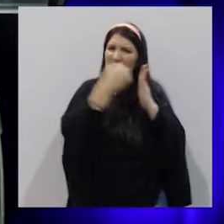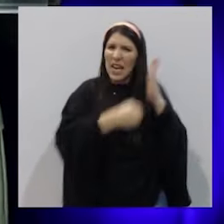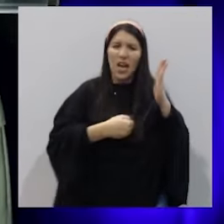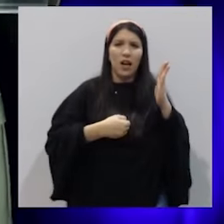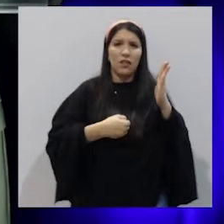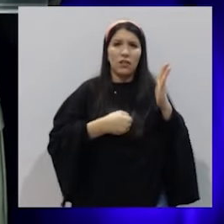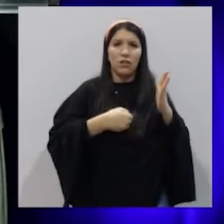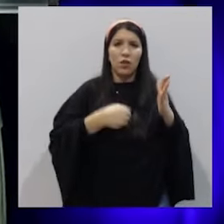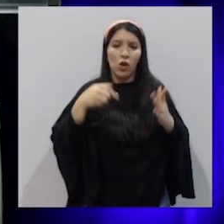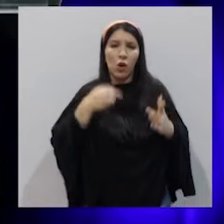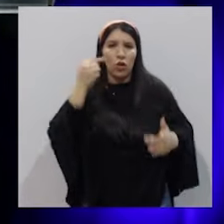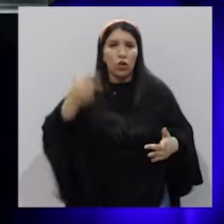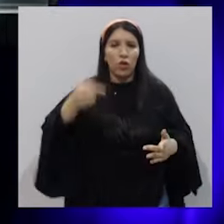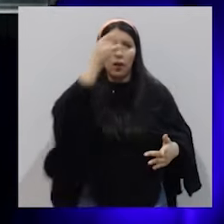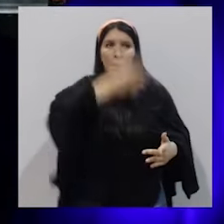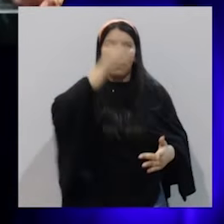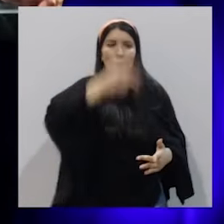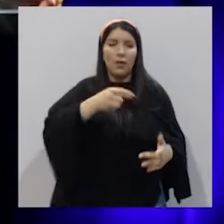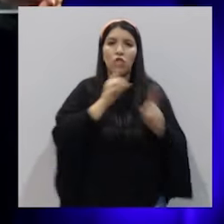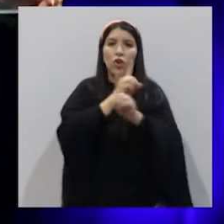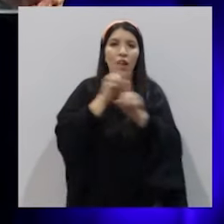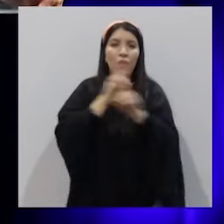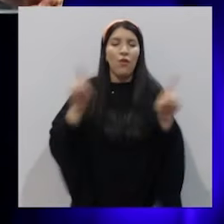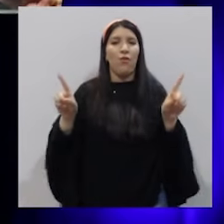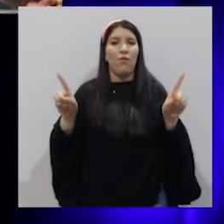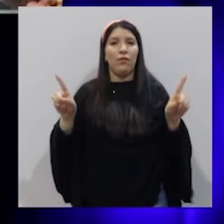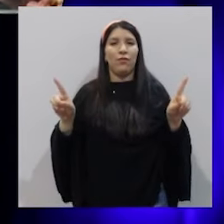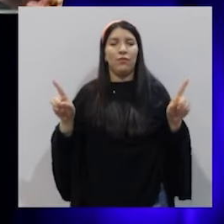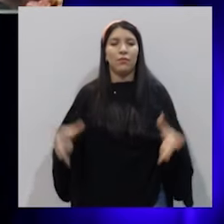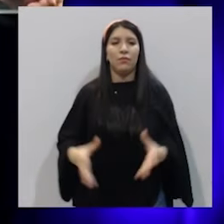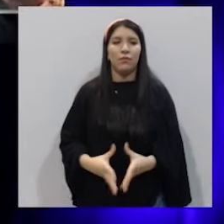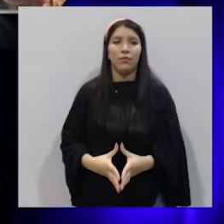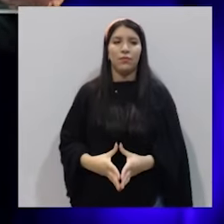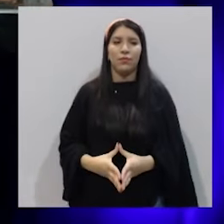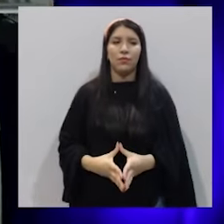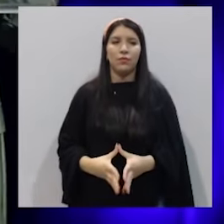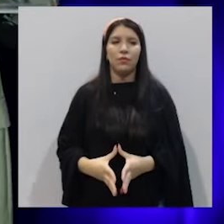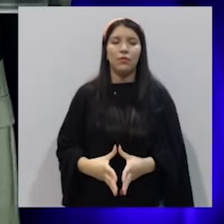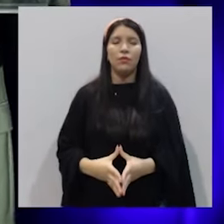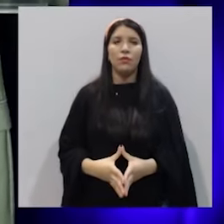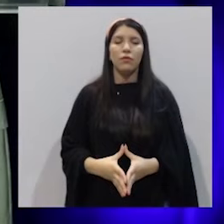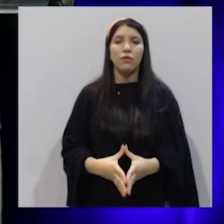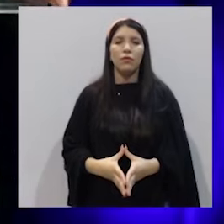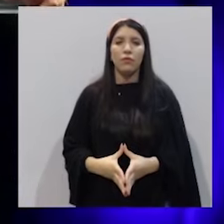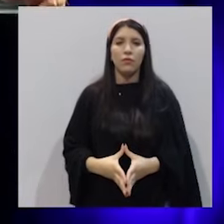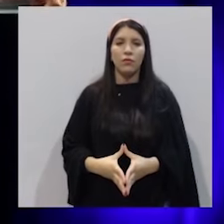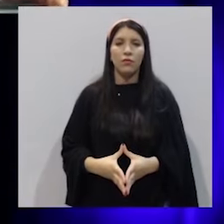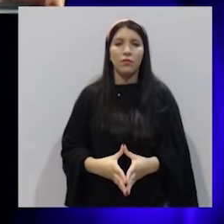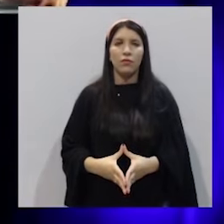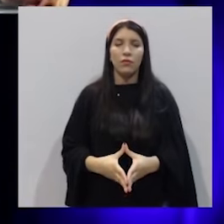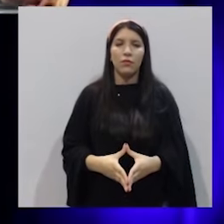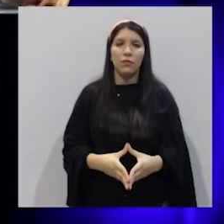generación maligna y perversa nos enseña la biblia cuál es la actitud que debe tener un